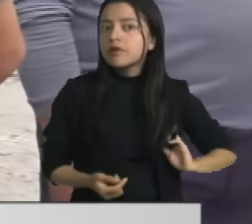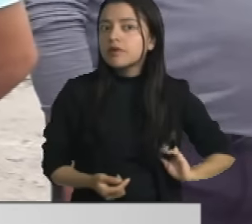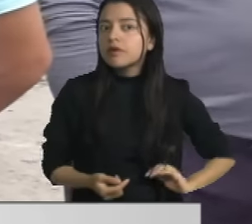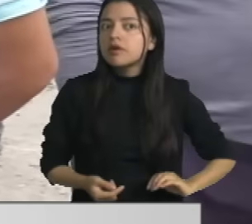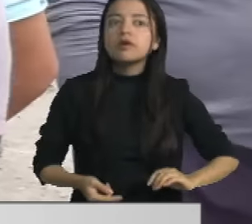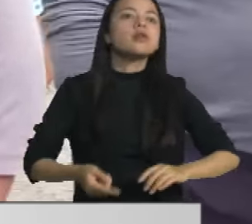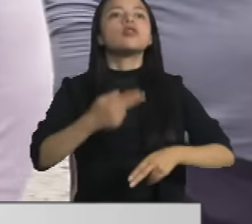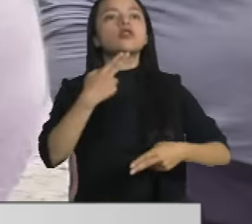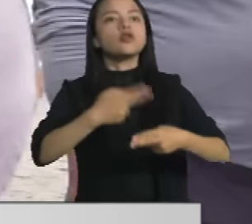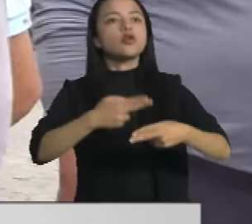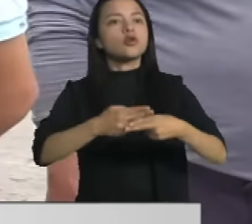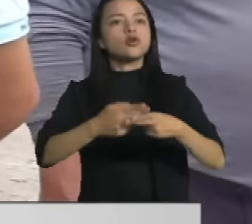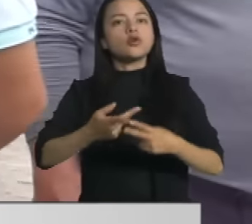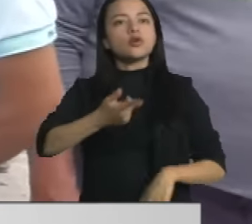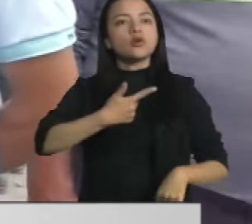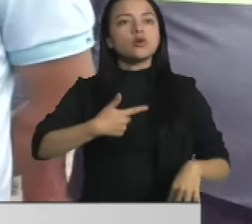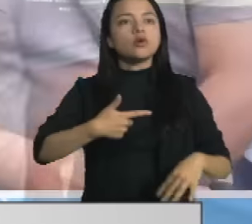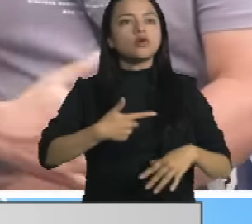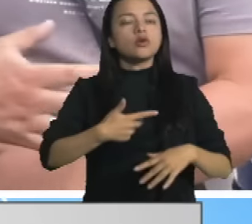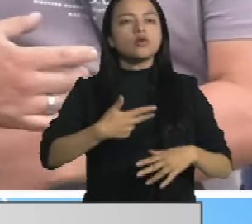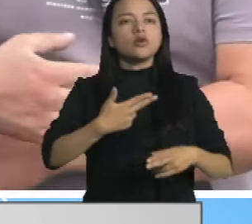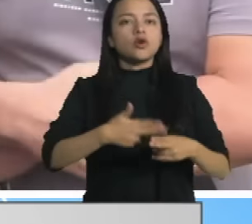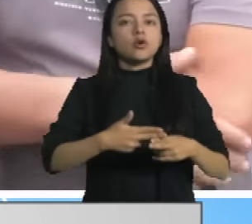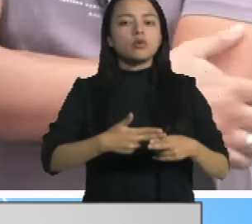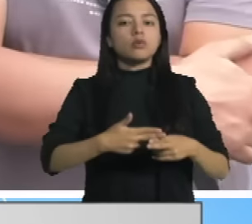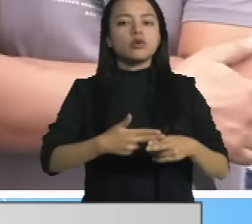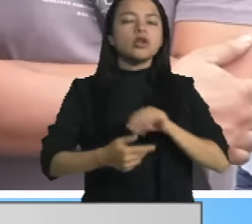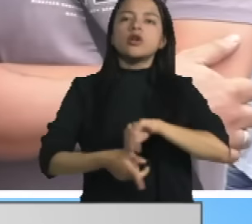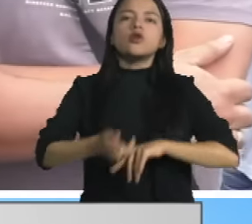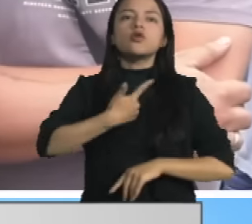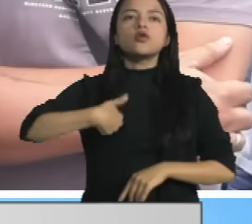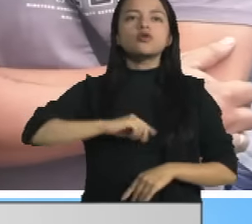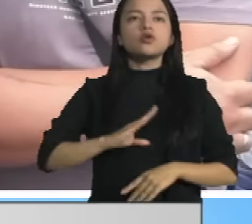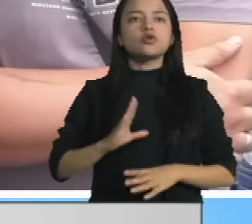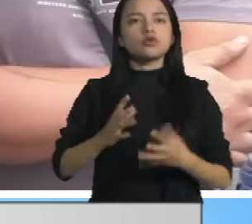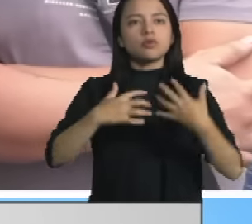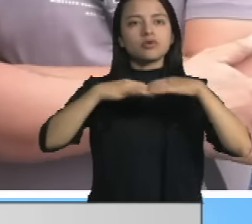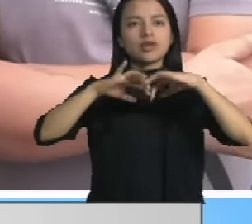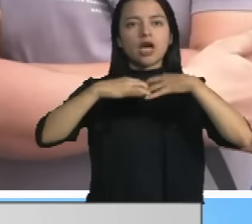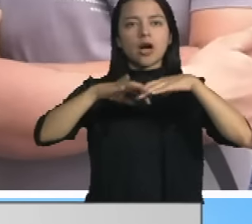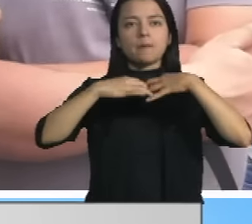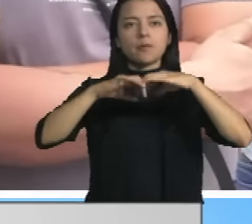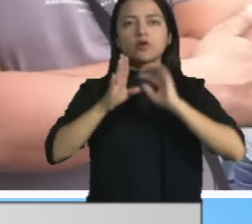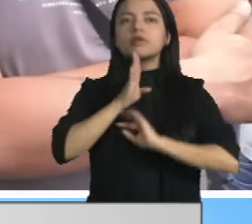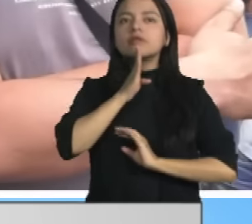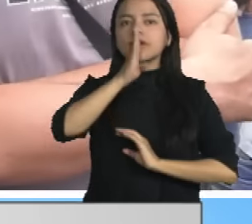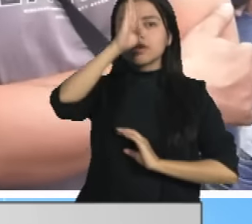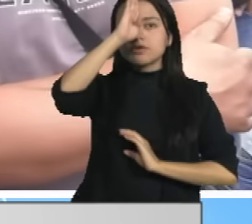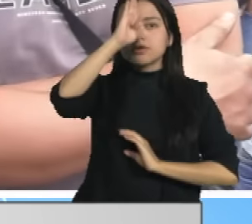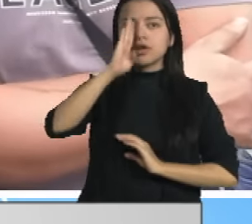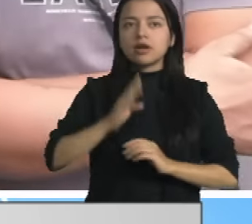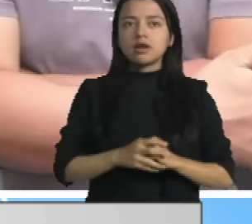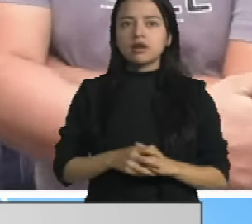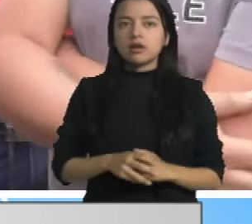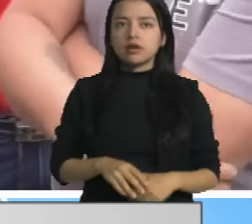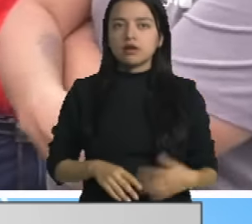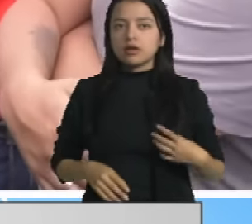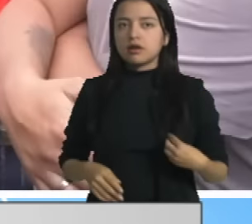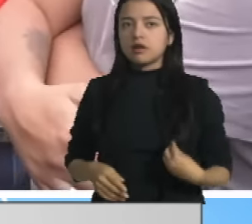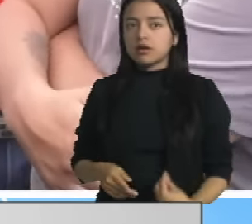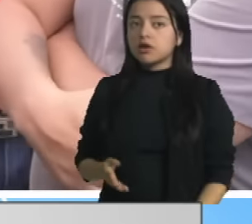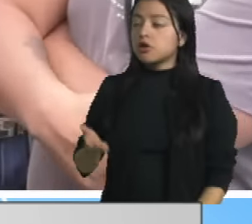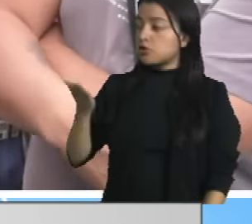Nosotros somos camioneros tradicionales. Nosotros somos camioneros tradicionales. Si usted está de acuerdo con la CPM, papi, siga su camino y coja